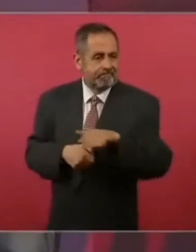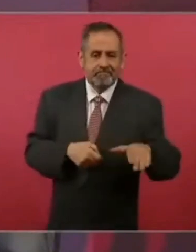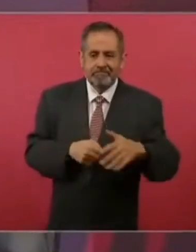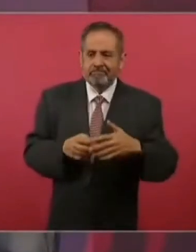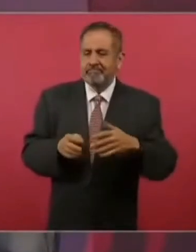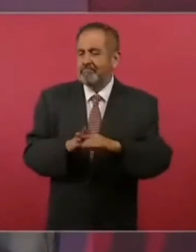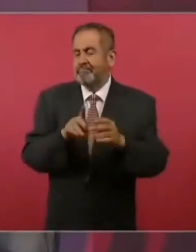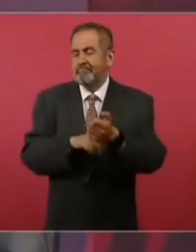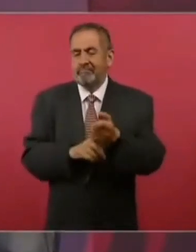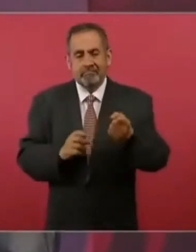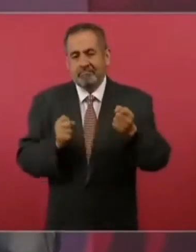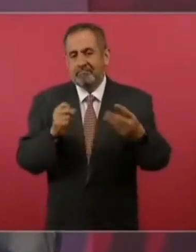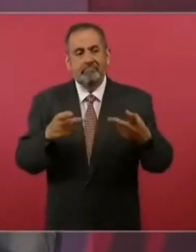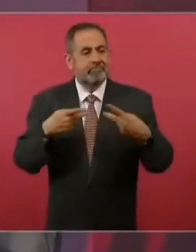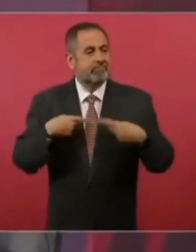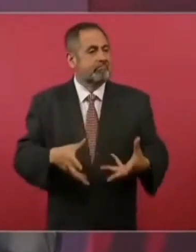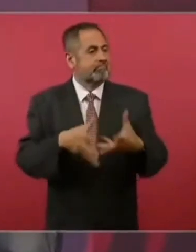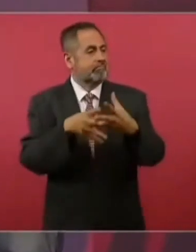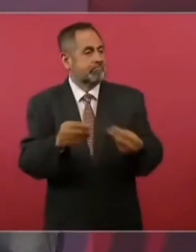desaparecidos.